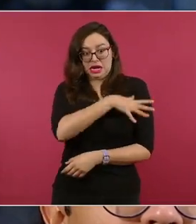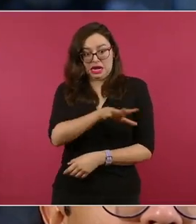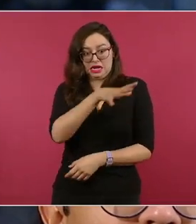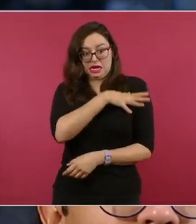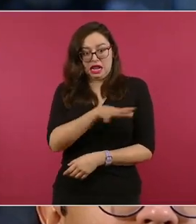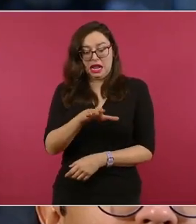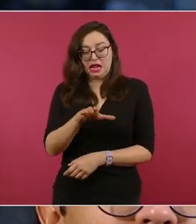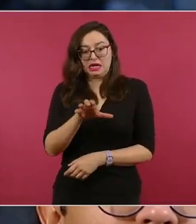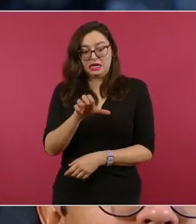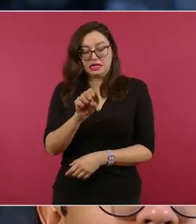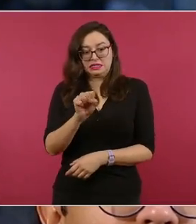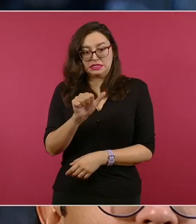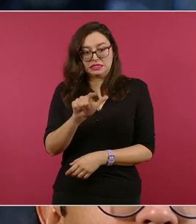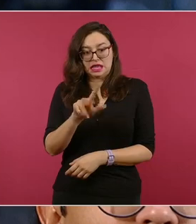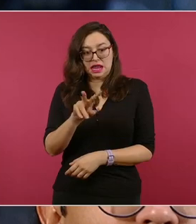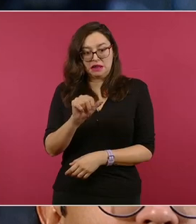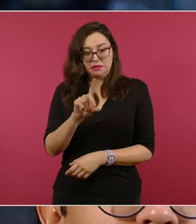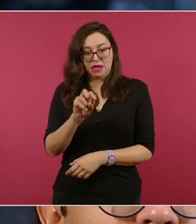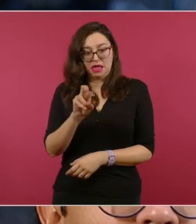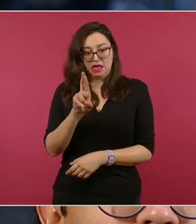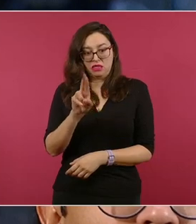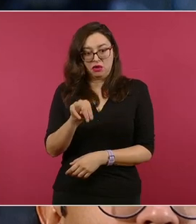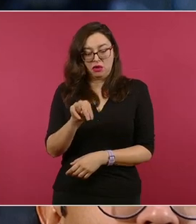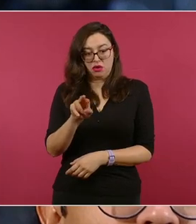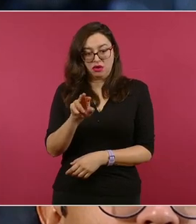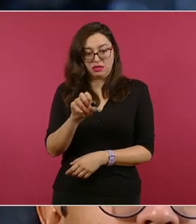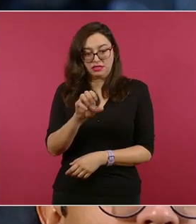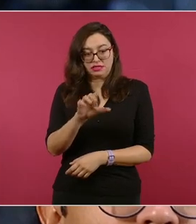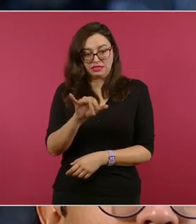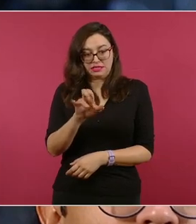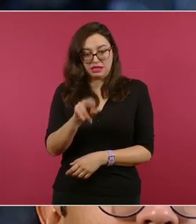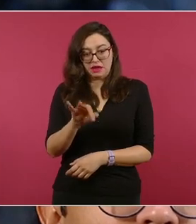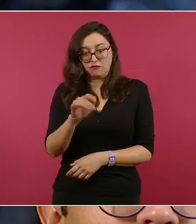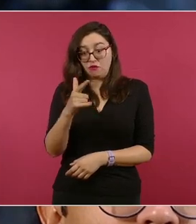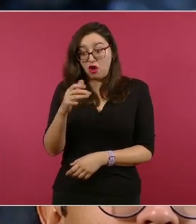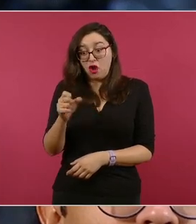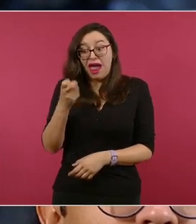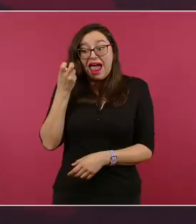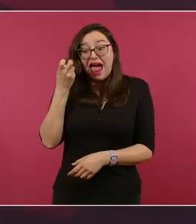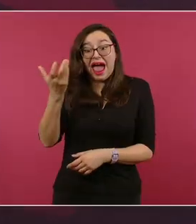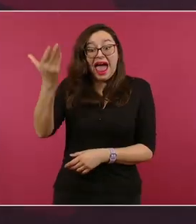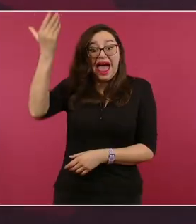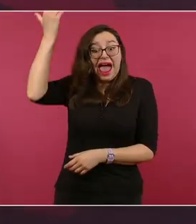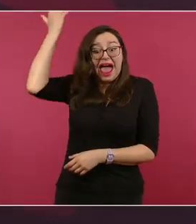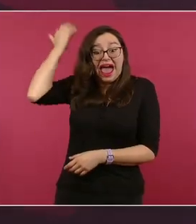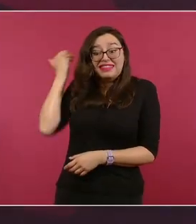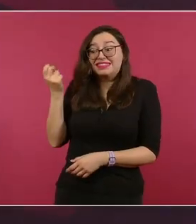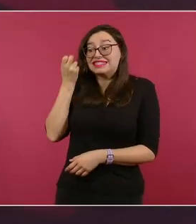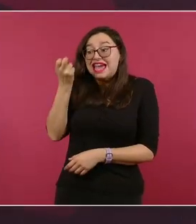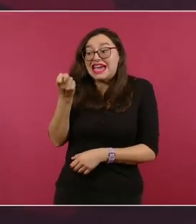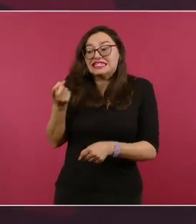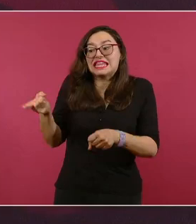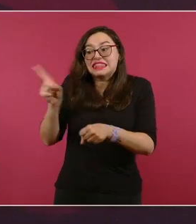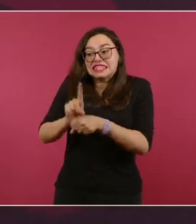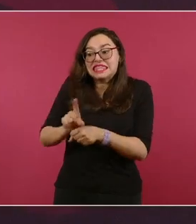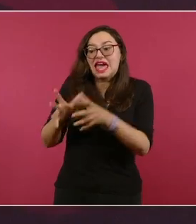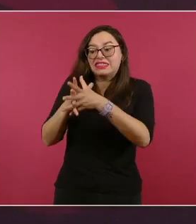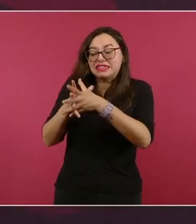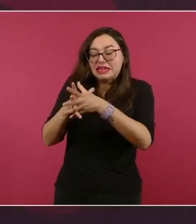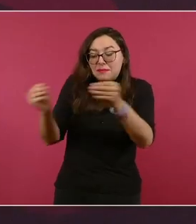Salvador Cienfuegos, por la actuación en el momento en tiempo real de la desaparición. Se investiga a todos, pero no hay